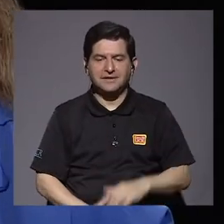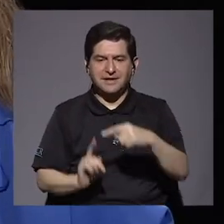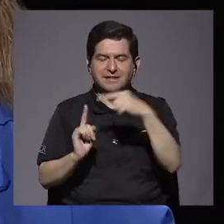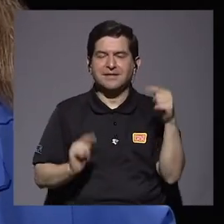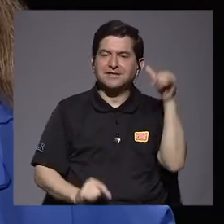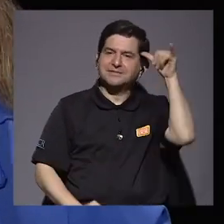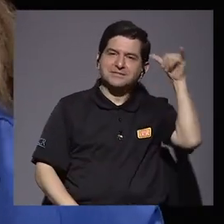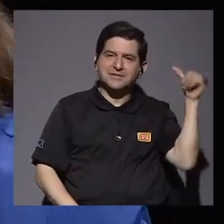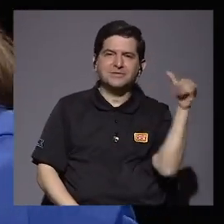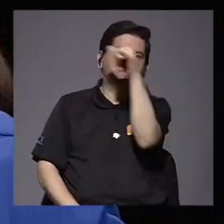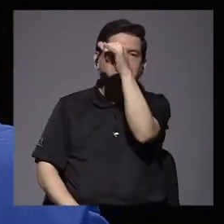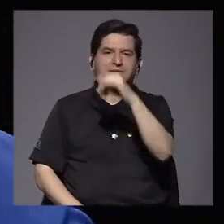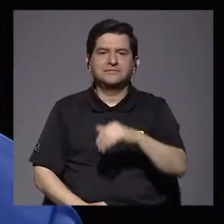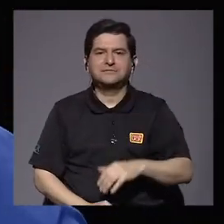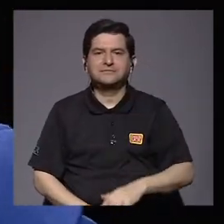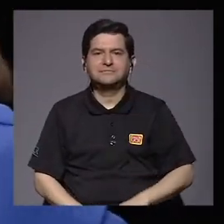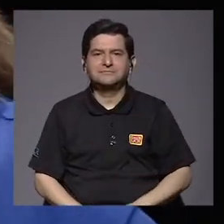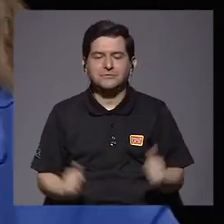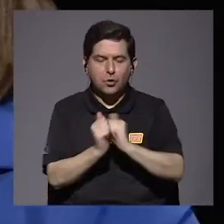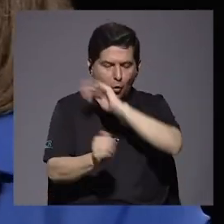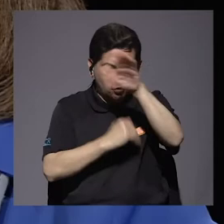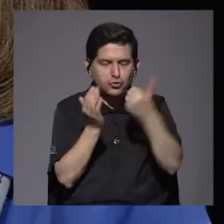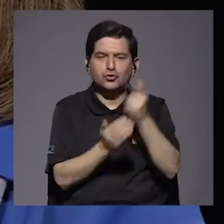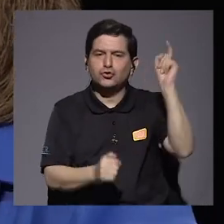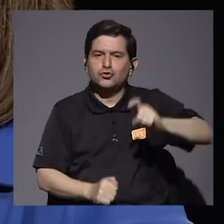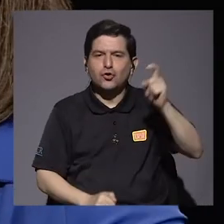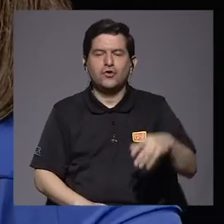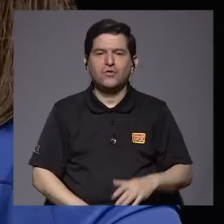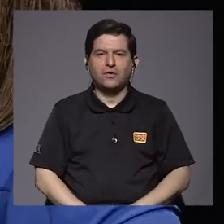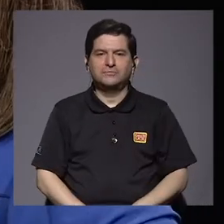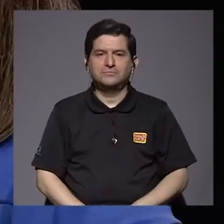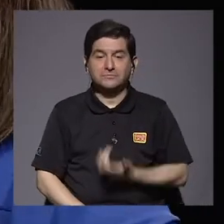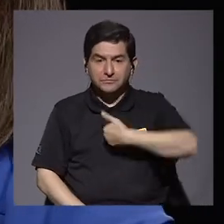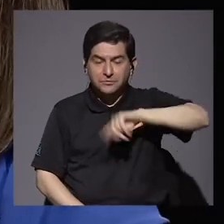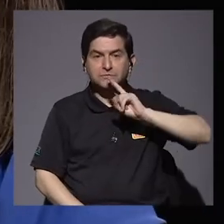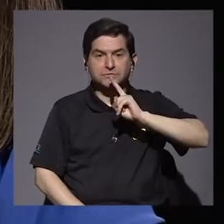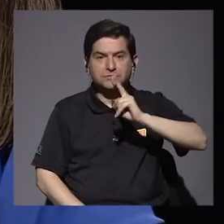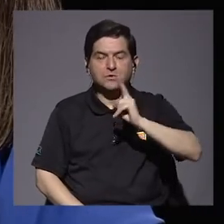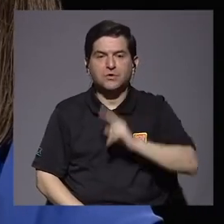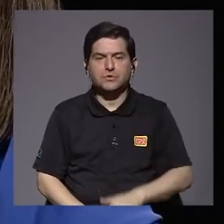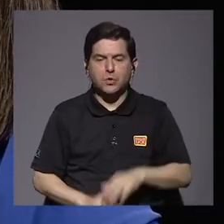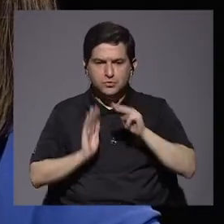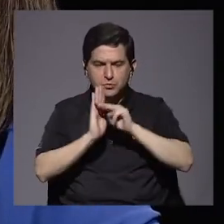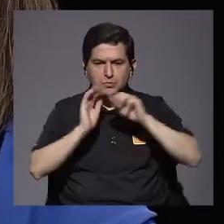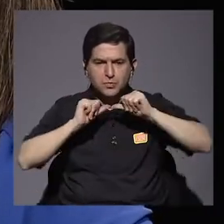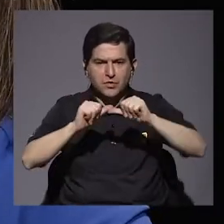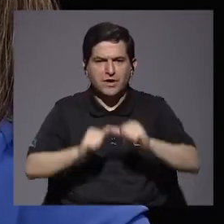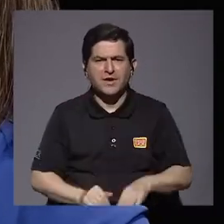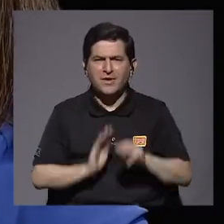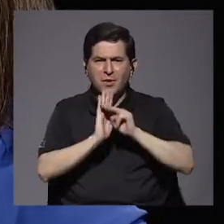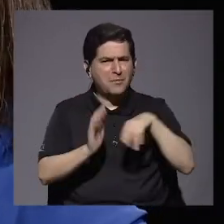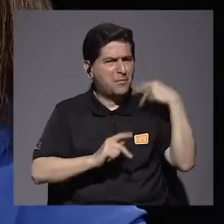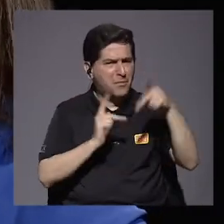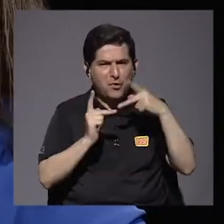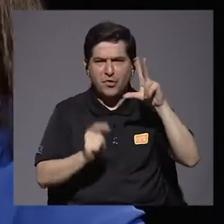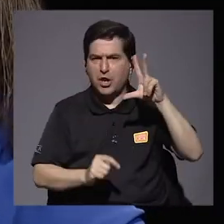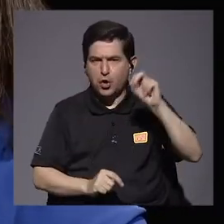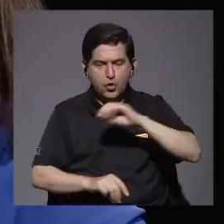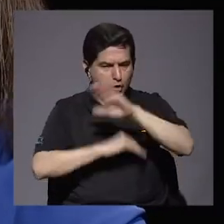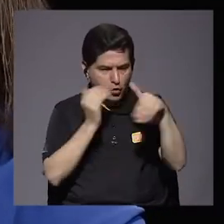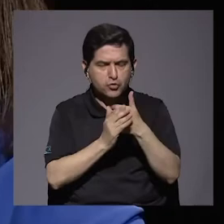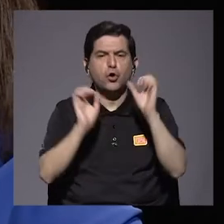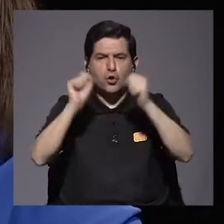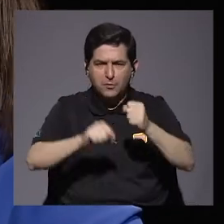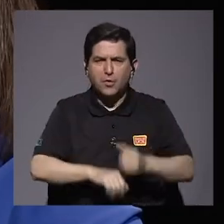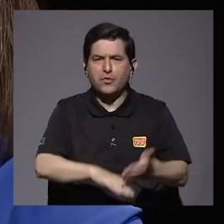a la eternidad lo defenderé, y con lo que haya que defenderlo, porque somos realmente un modelo a seguir. Ningún modelo es perfecto, todo